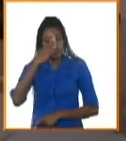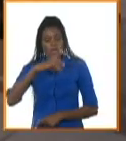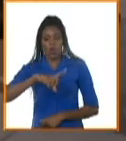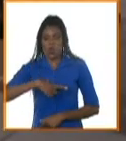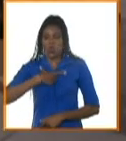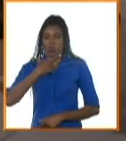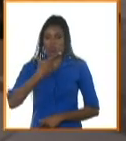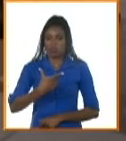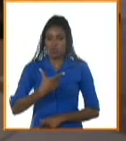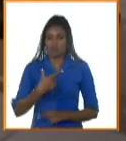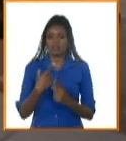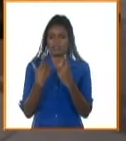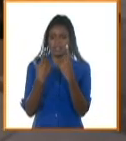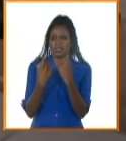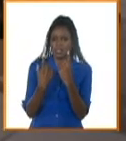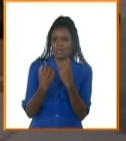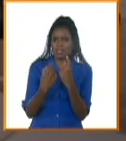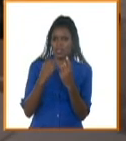que